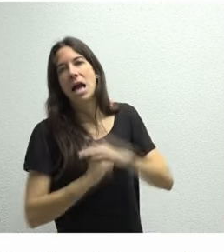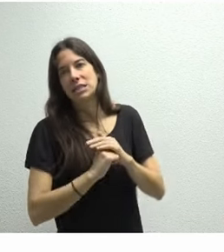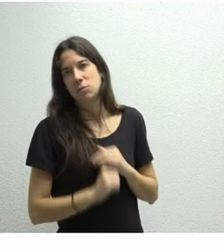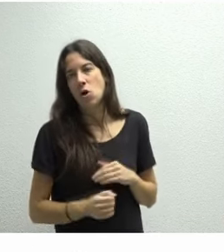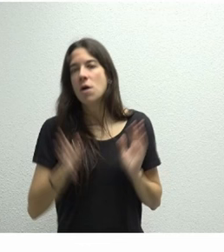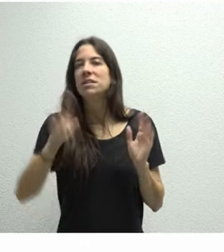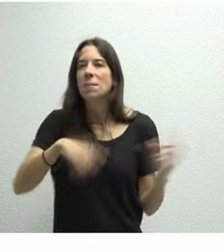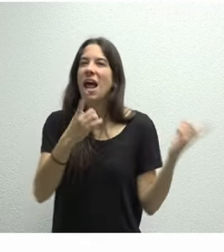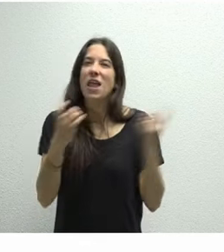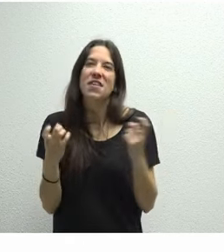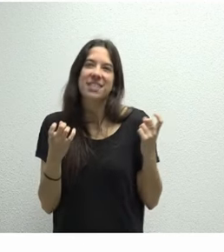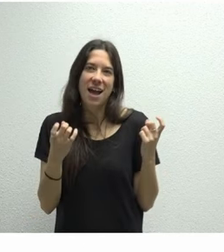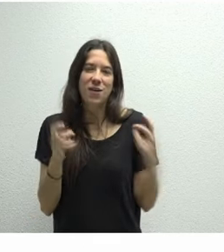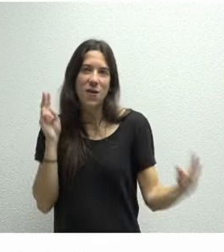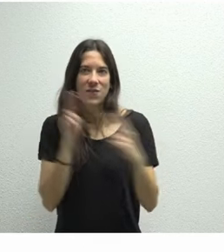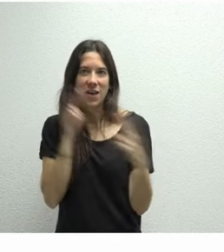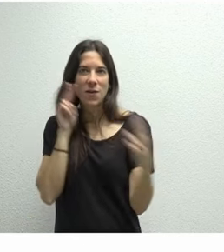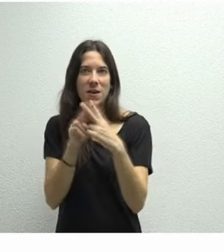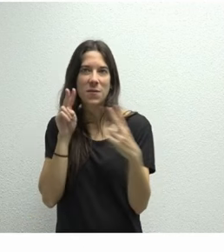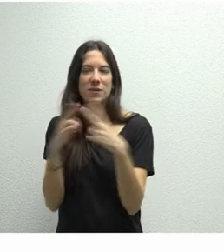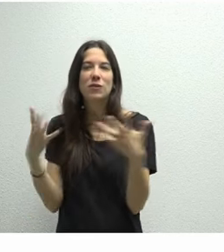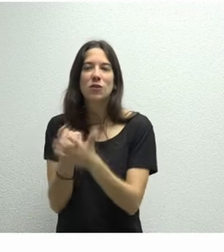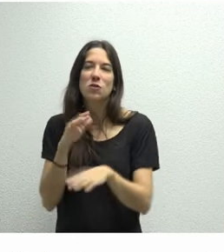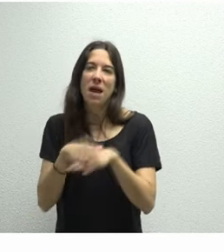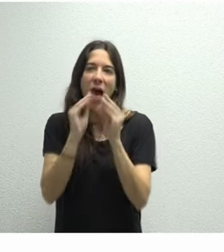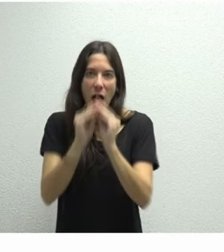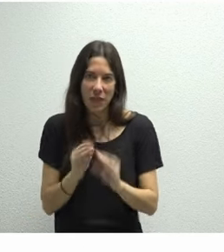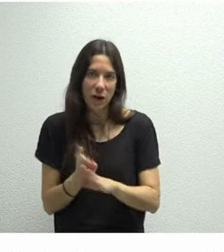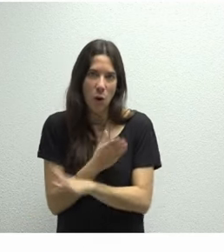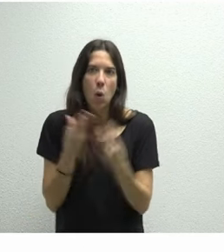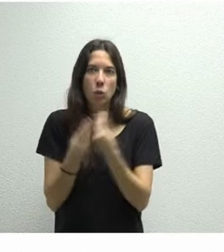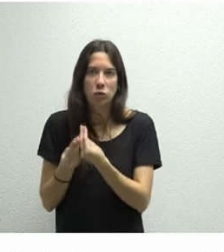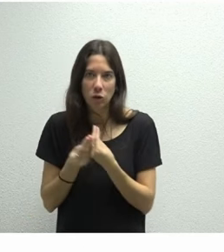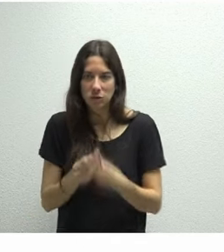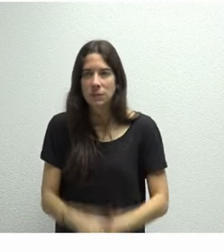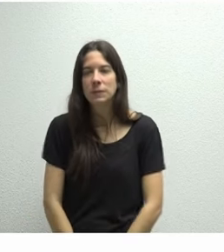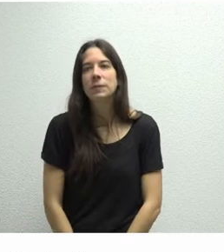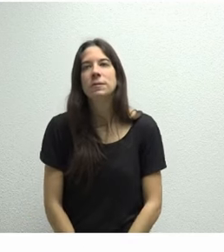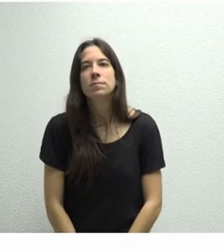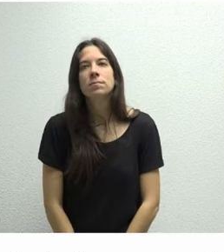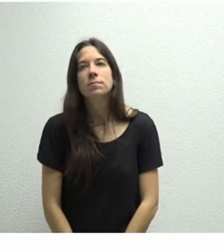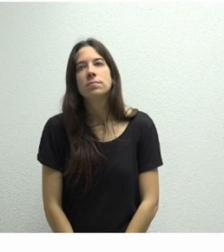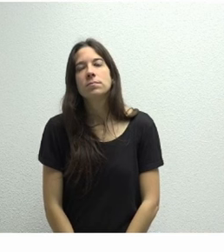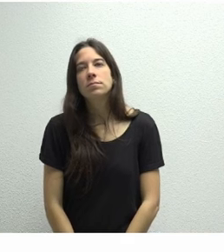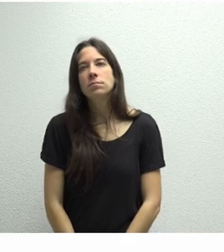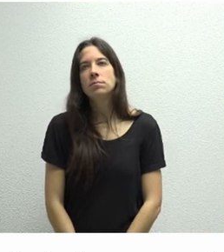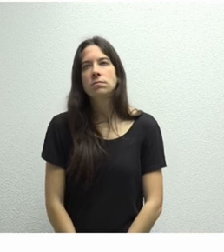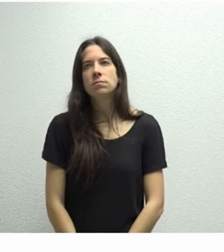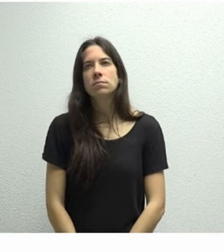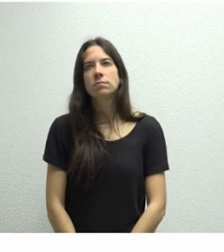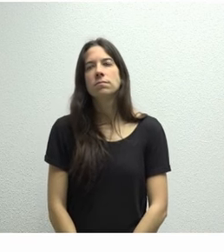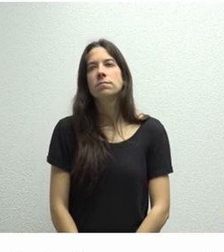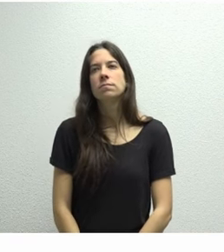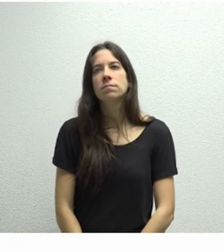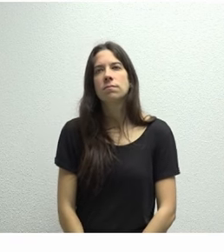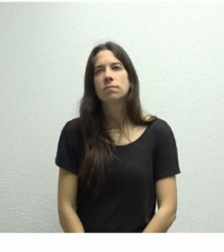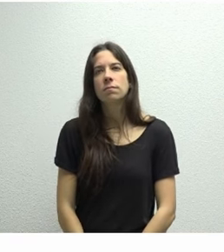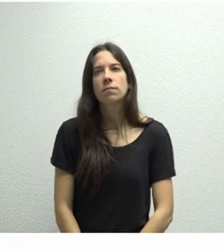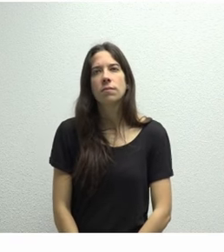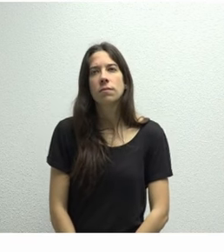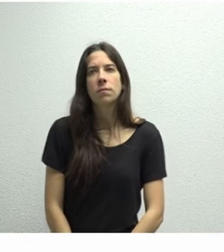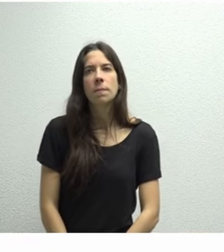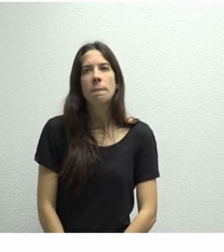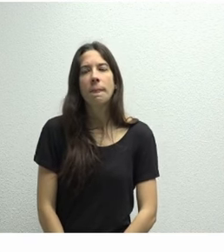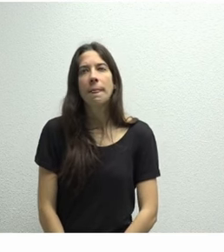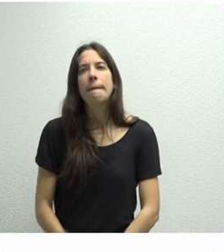ver también que nos nos viésemos todos para hacerlo no sí y que os comentaba hay unas comunidades que de